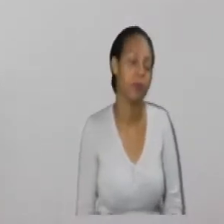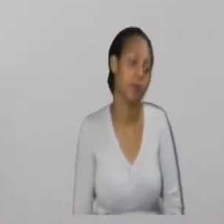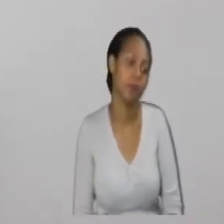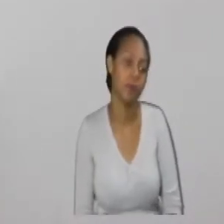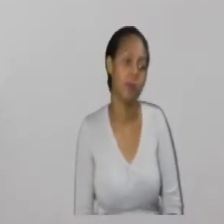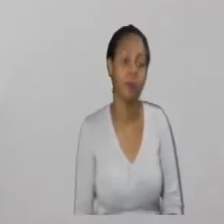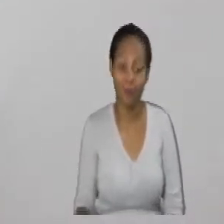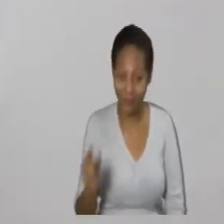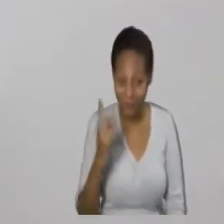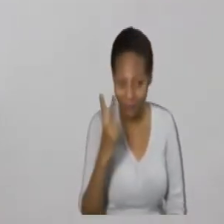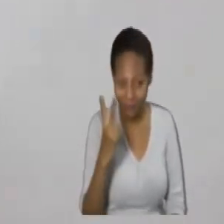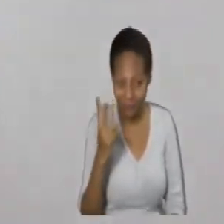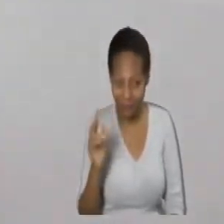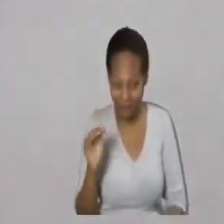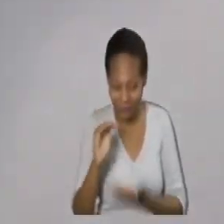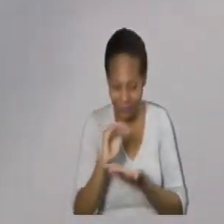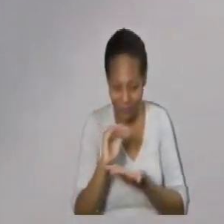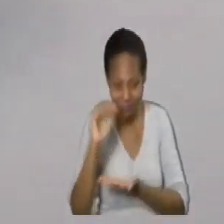clovelar,